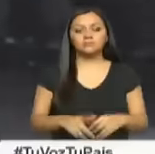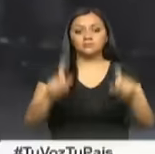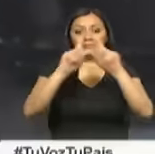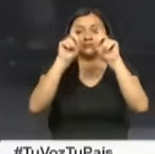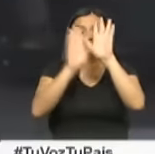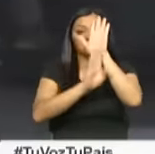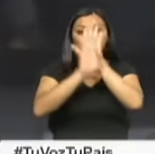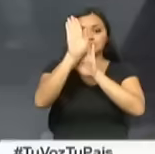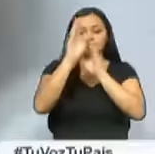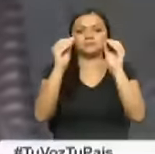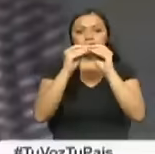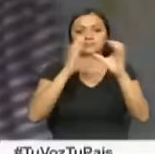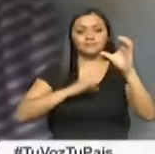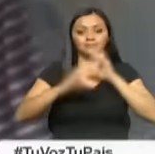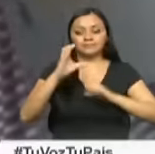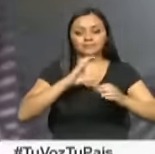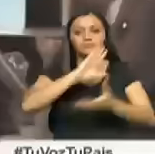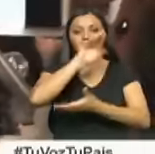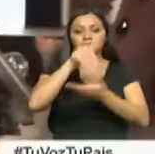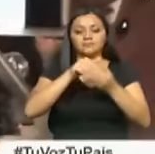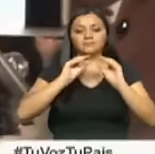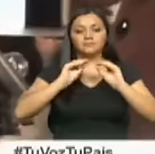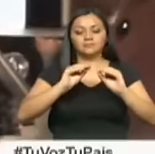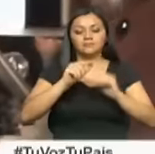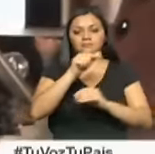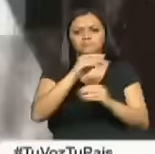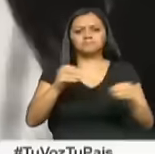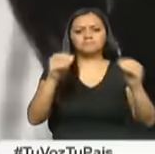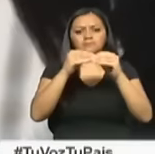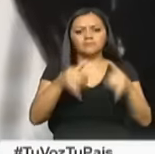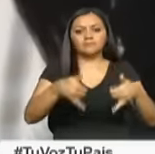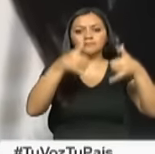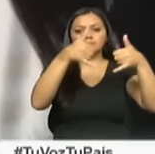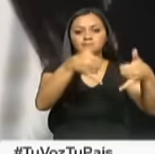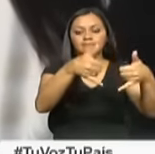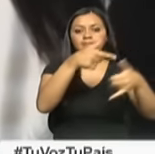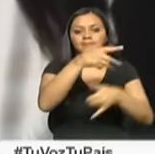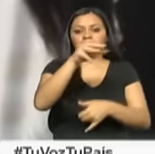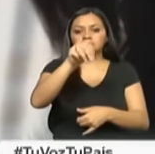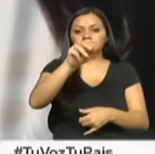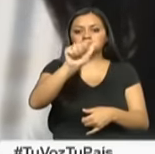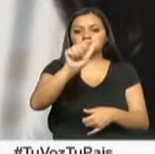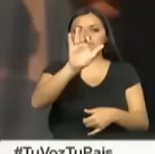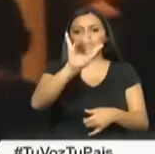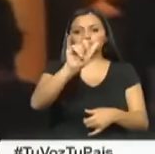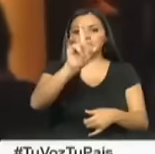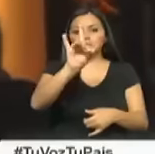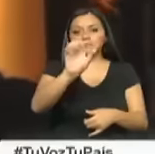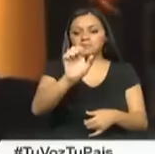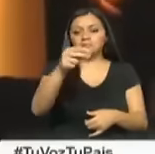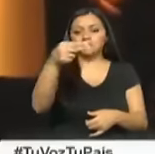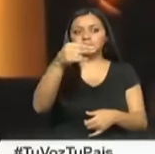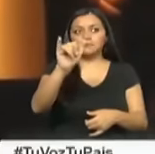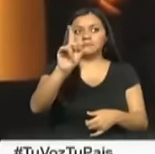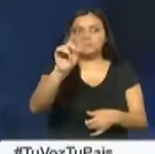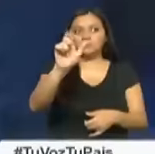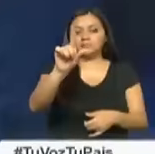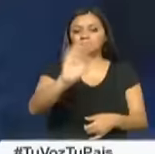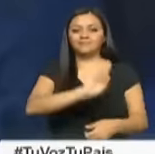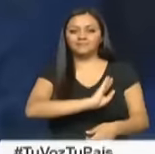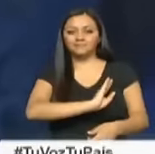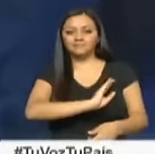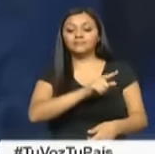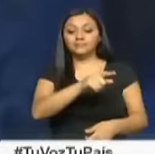Emprendedores, científicos y centros educativos fueron galardonados con los premios Matilde Hidalgo. Los reconocimientos se enfocaron